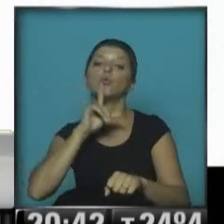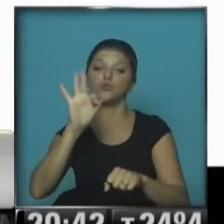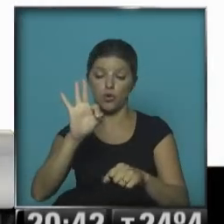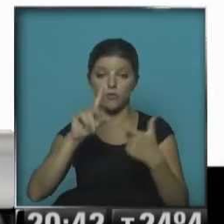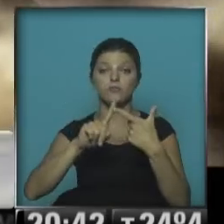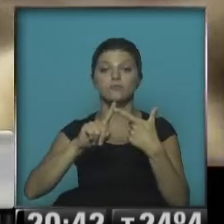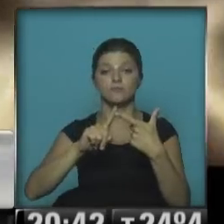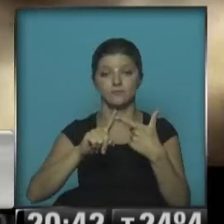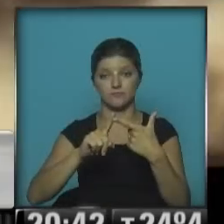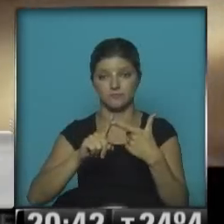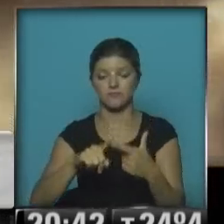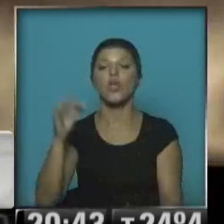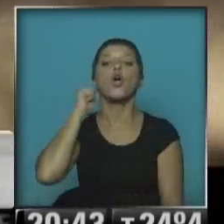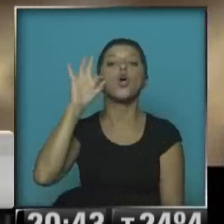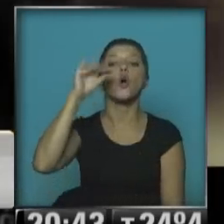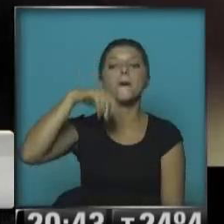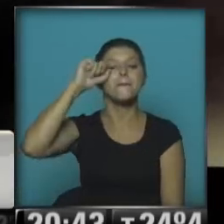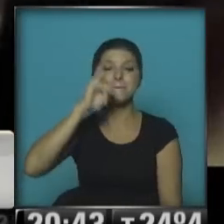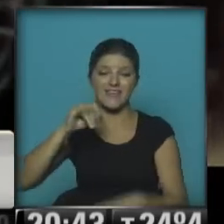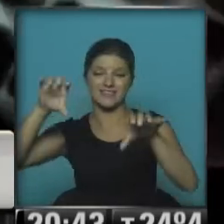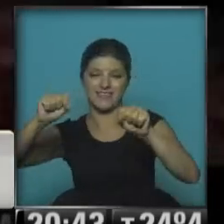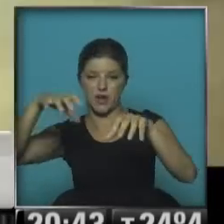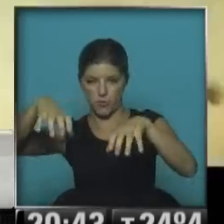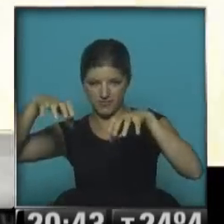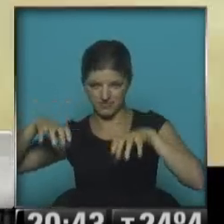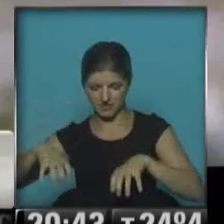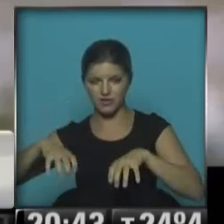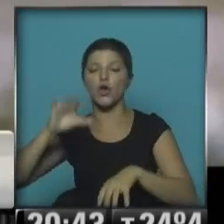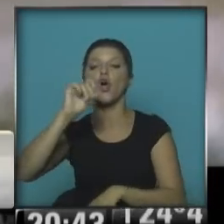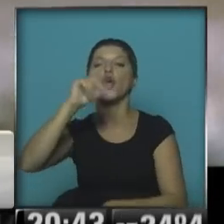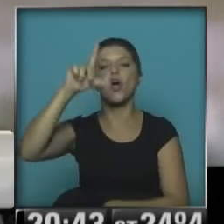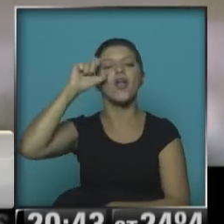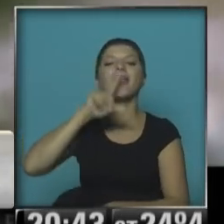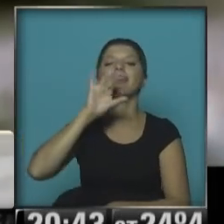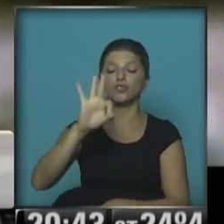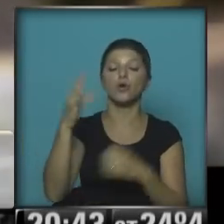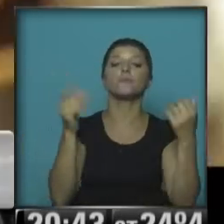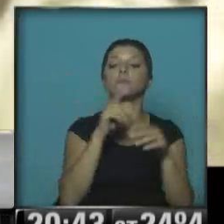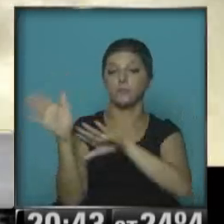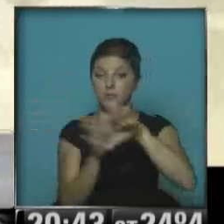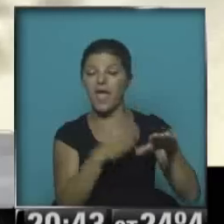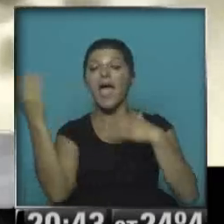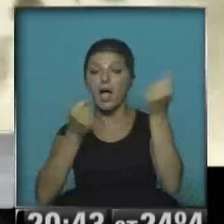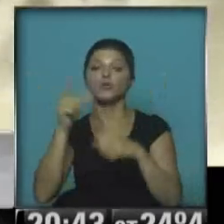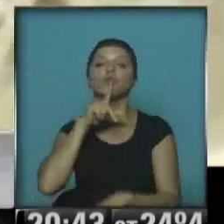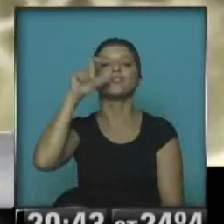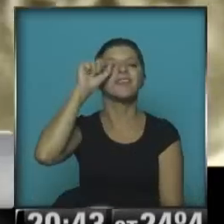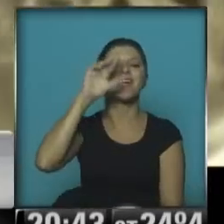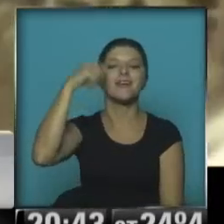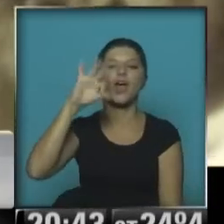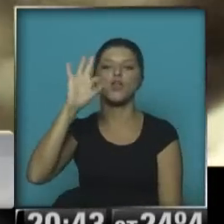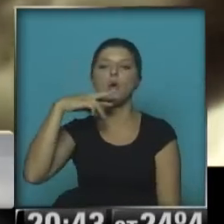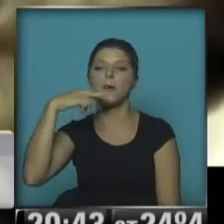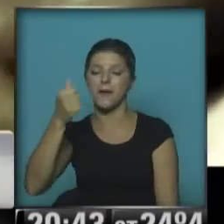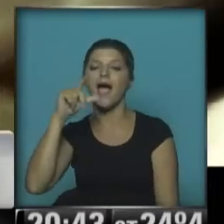argentinos, Javier Gómez en cuatriciclo, Harplen, Boneto, en autos Terranova, Villagra, Álvarez,